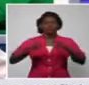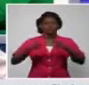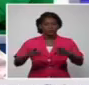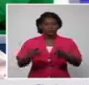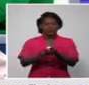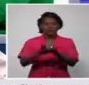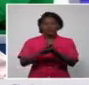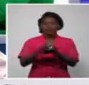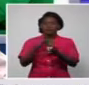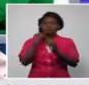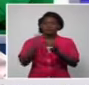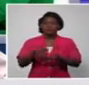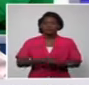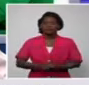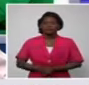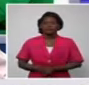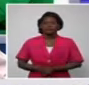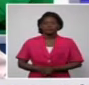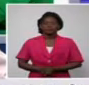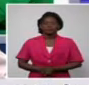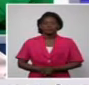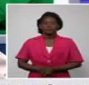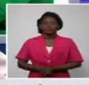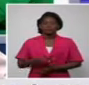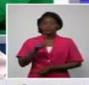esta forma, Cuba amanece con